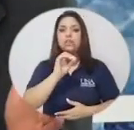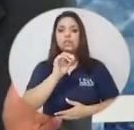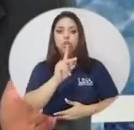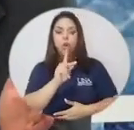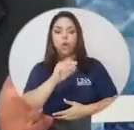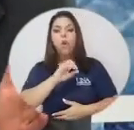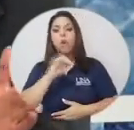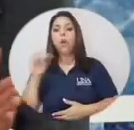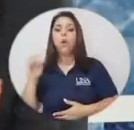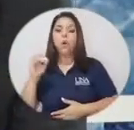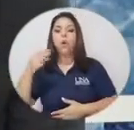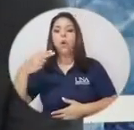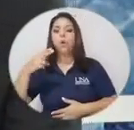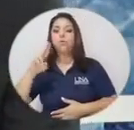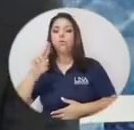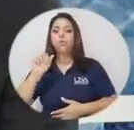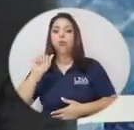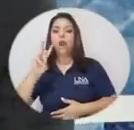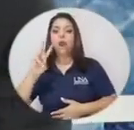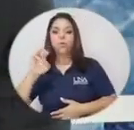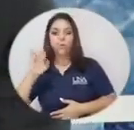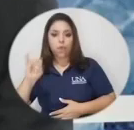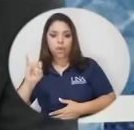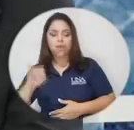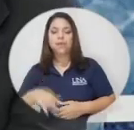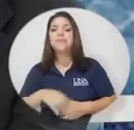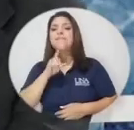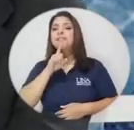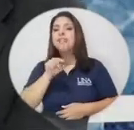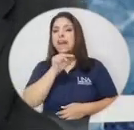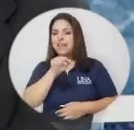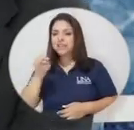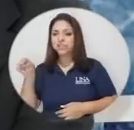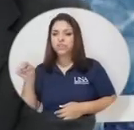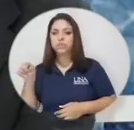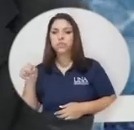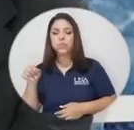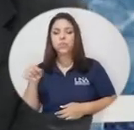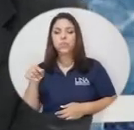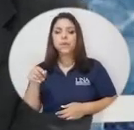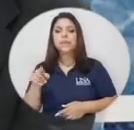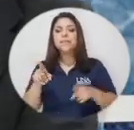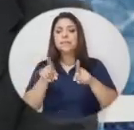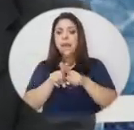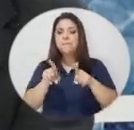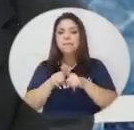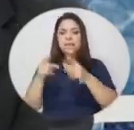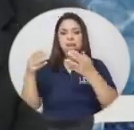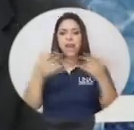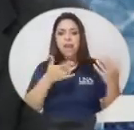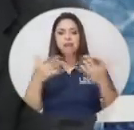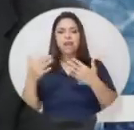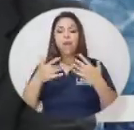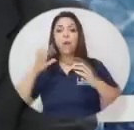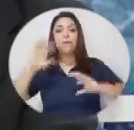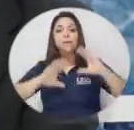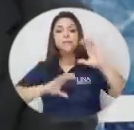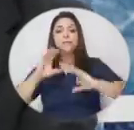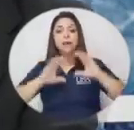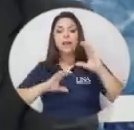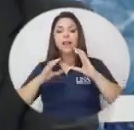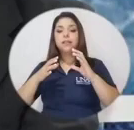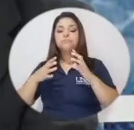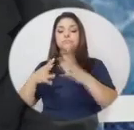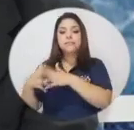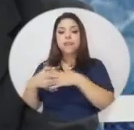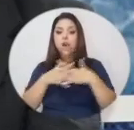tanto comercial, sino que es un asunto de seguridad. Incluso es muy interesante, con la guerra comercial los Estados Unidos ha